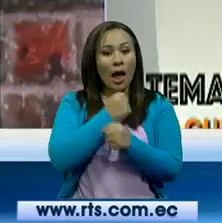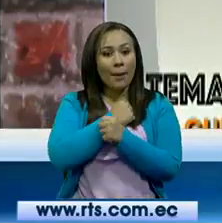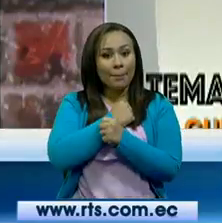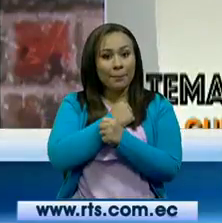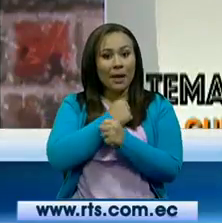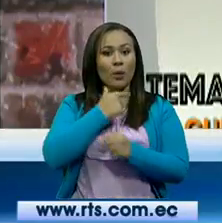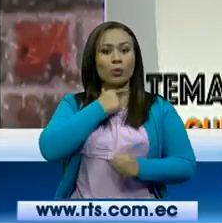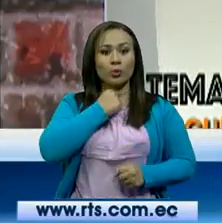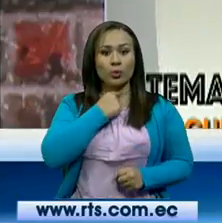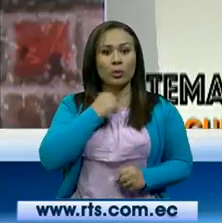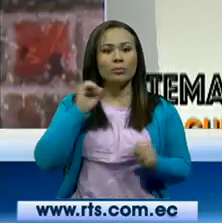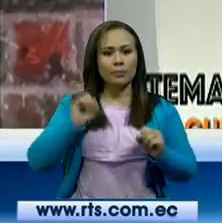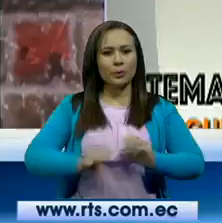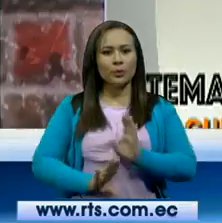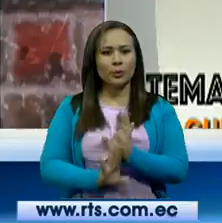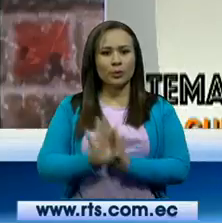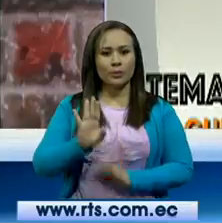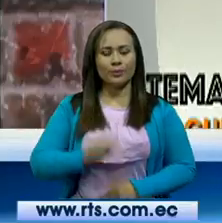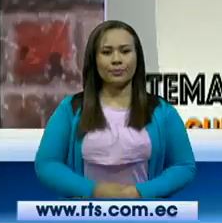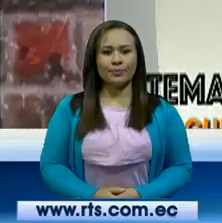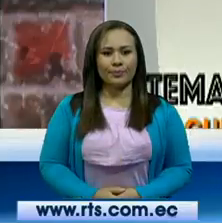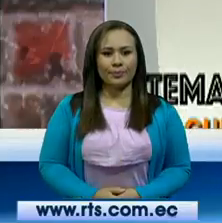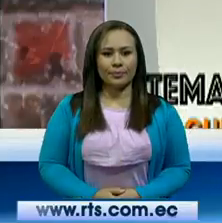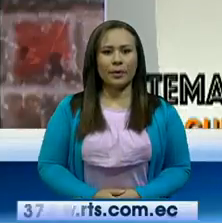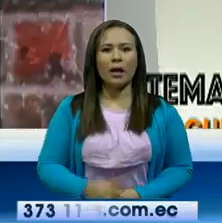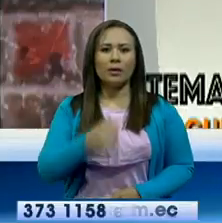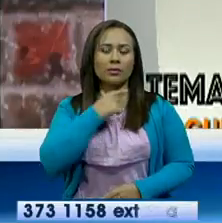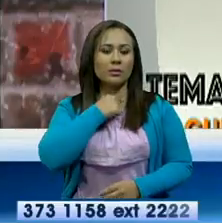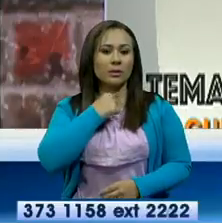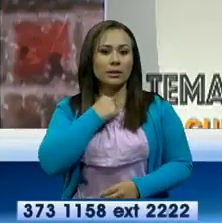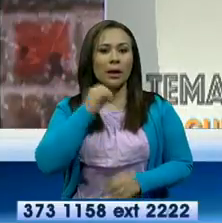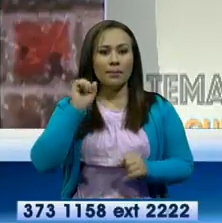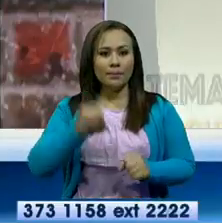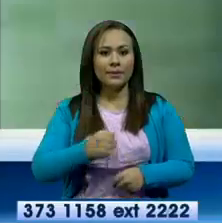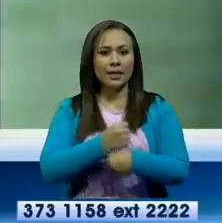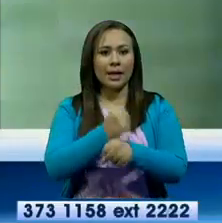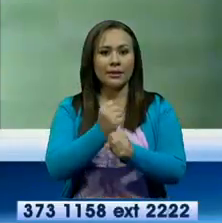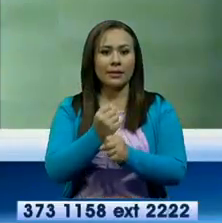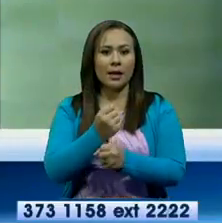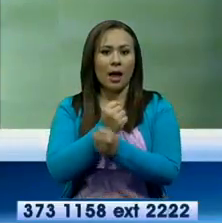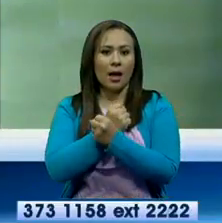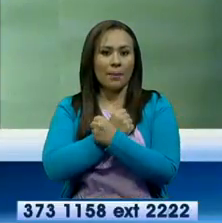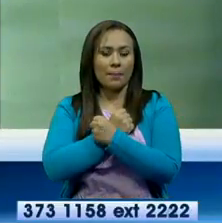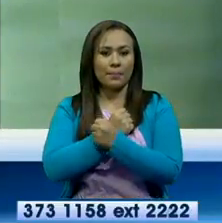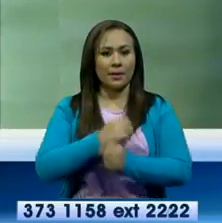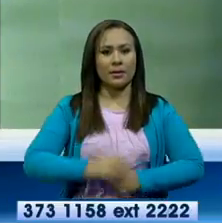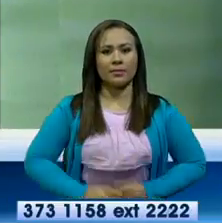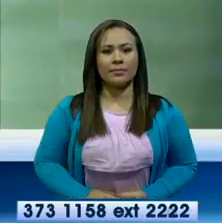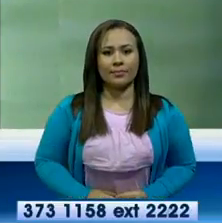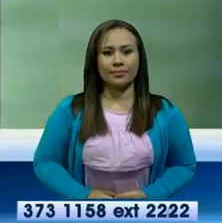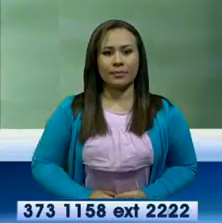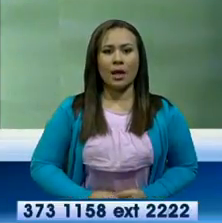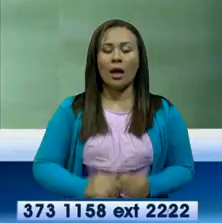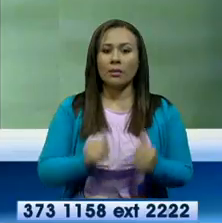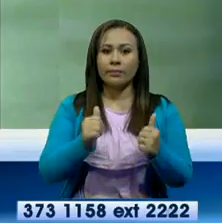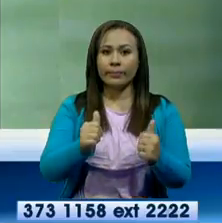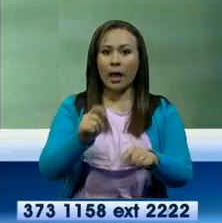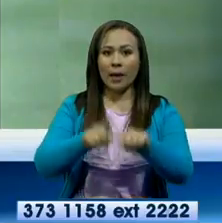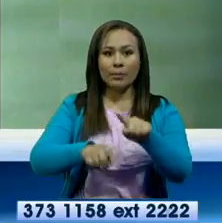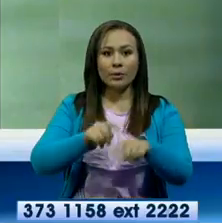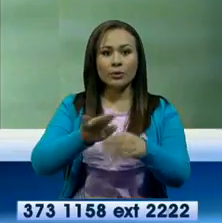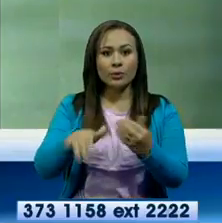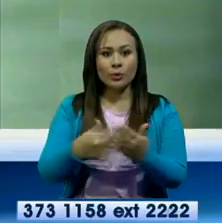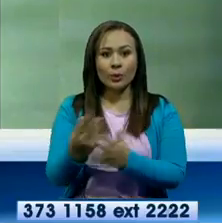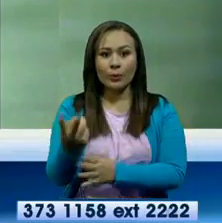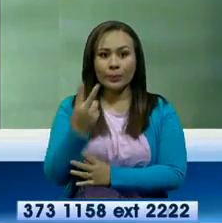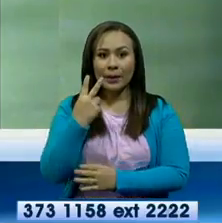fácil no hay ningún sacrificio es un placer hacer lo que uno haga y precisamente raymundo y televidentes hablando de